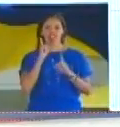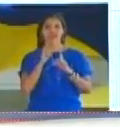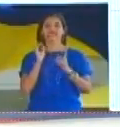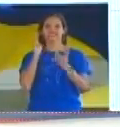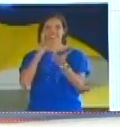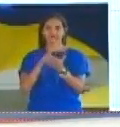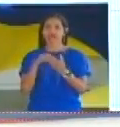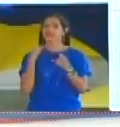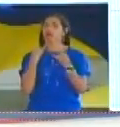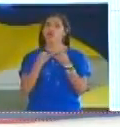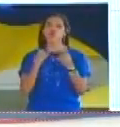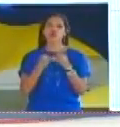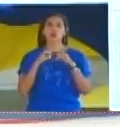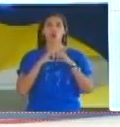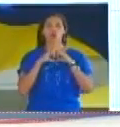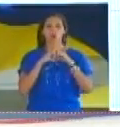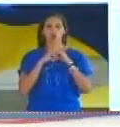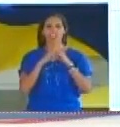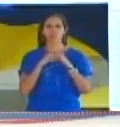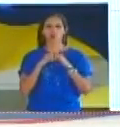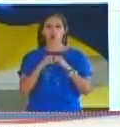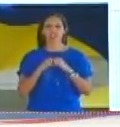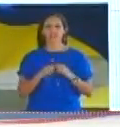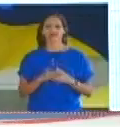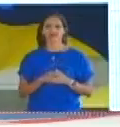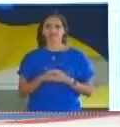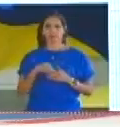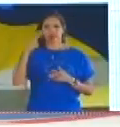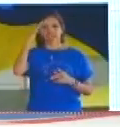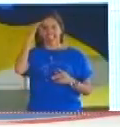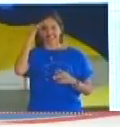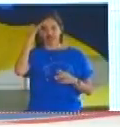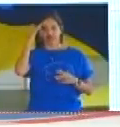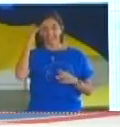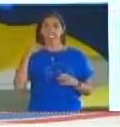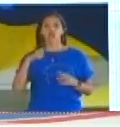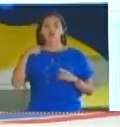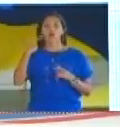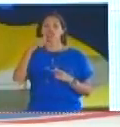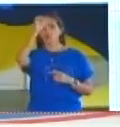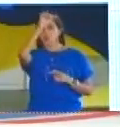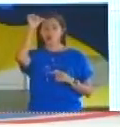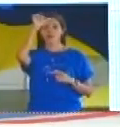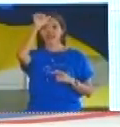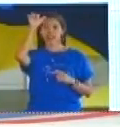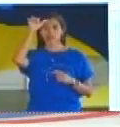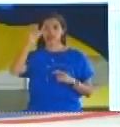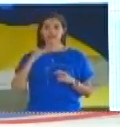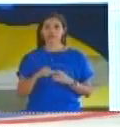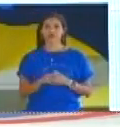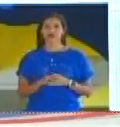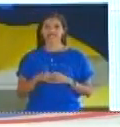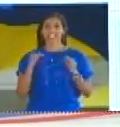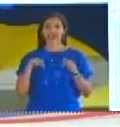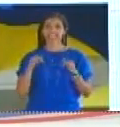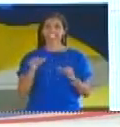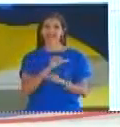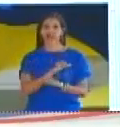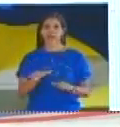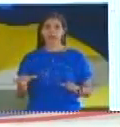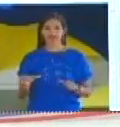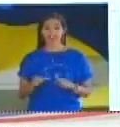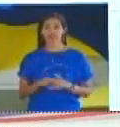hasta el último de los corazones para saber que el próximo domingo, que esta semana